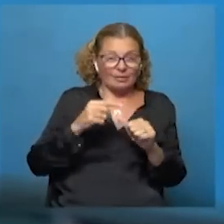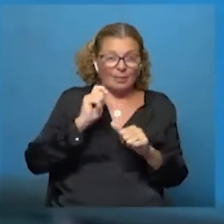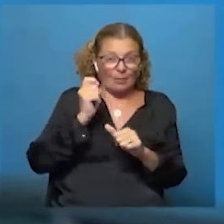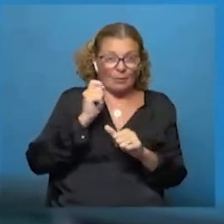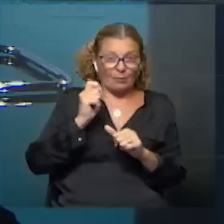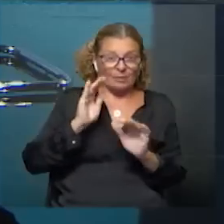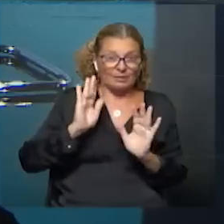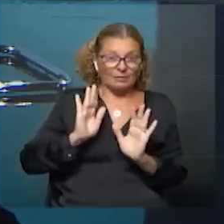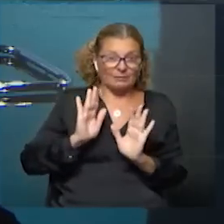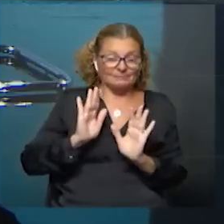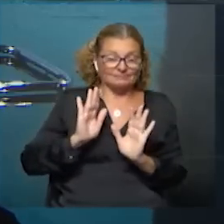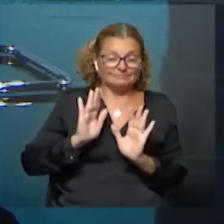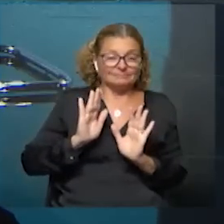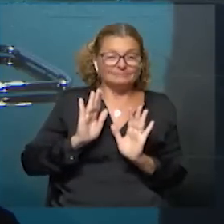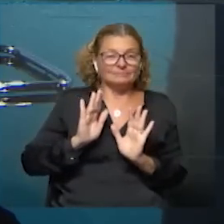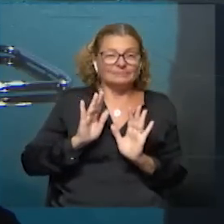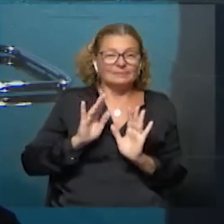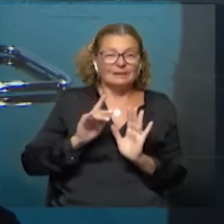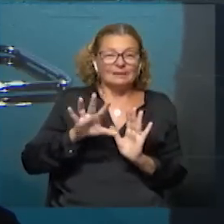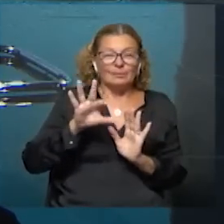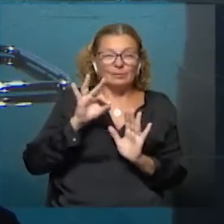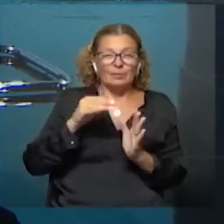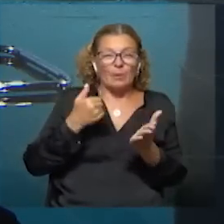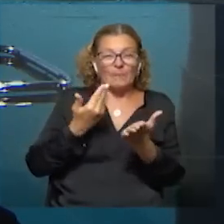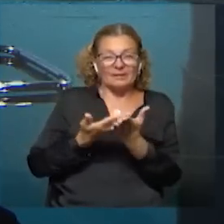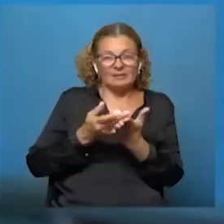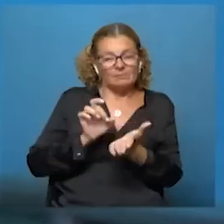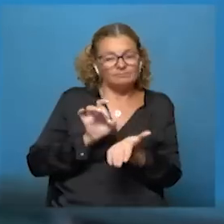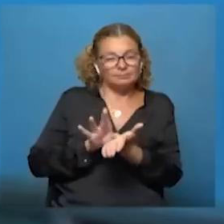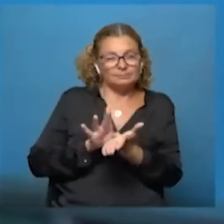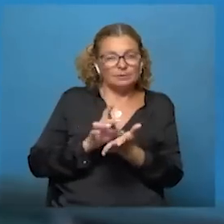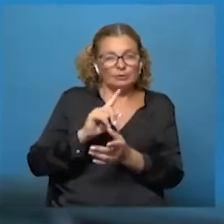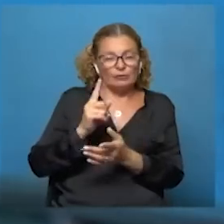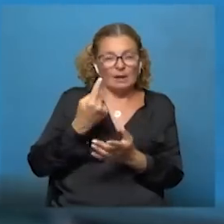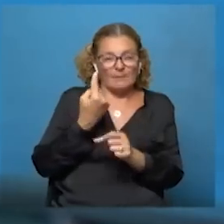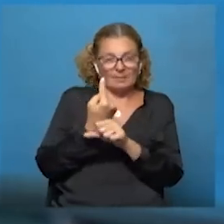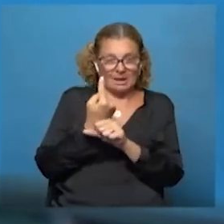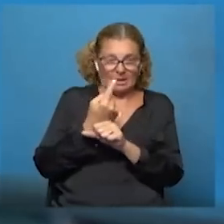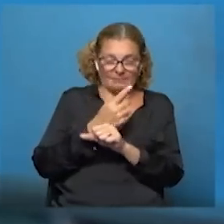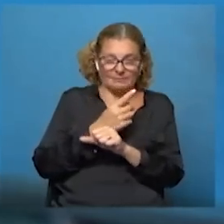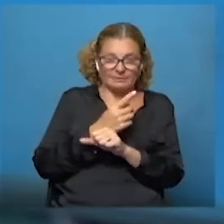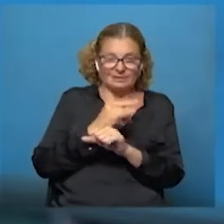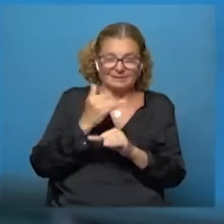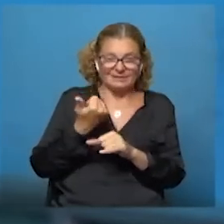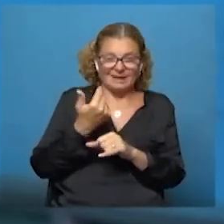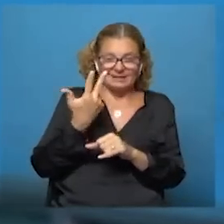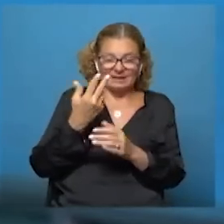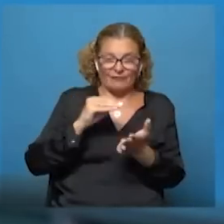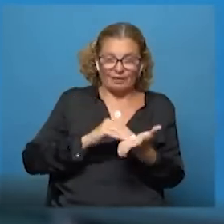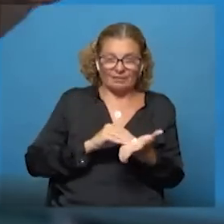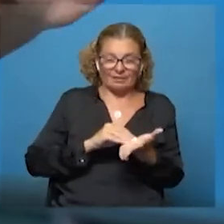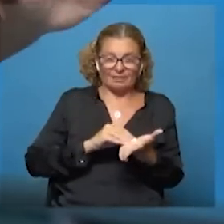hay que hacerlo público este y decidimos presentar la renuncia que no fue la primera de mi parte porque ya tres veces